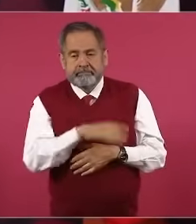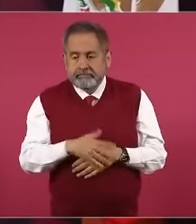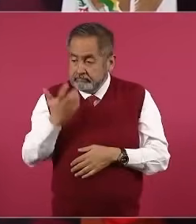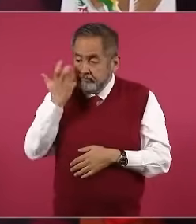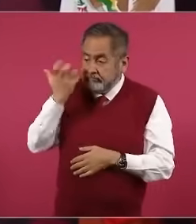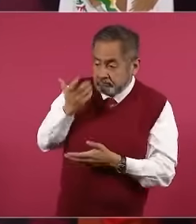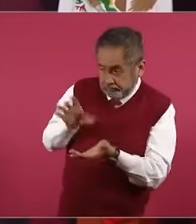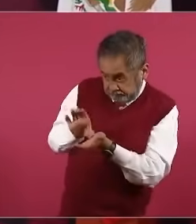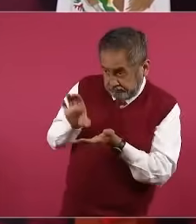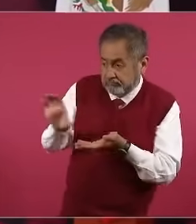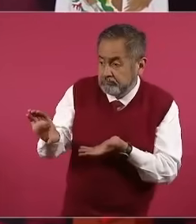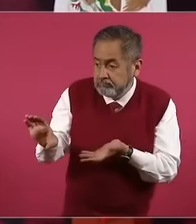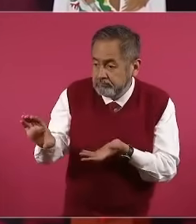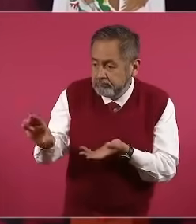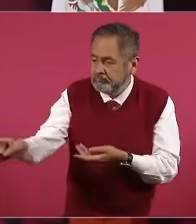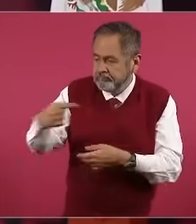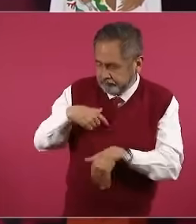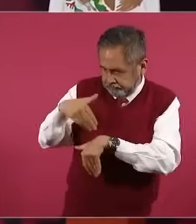chantajeados.